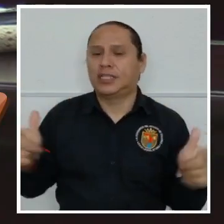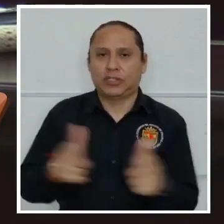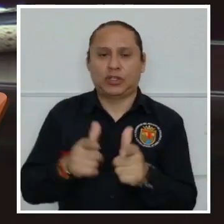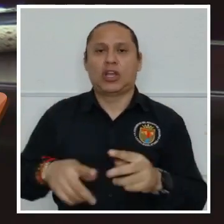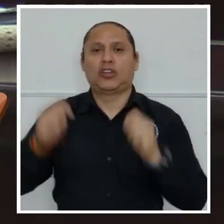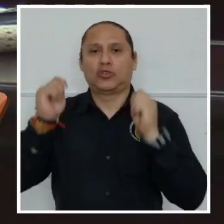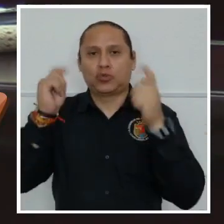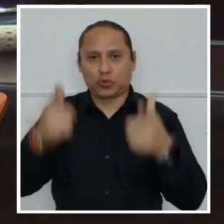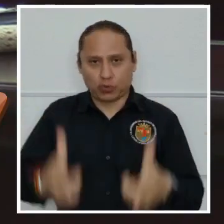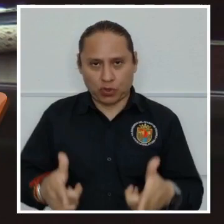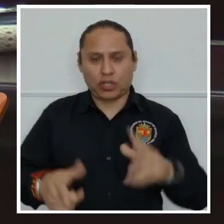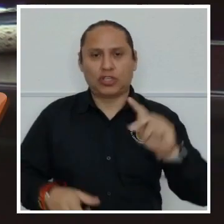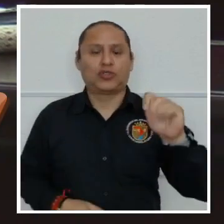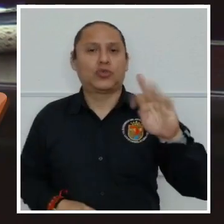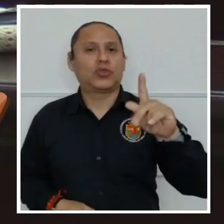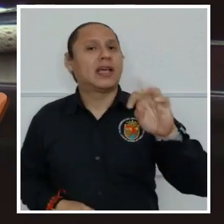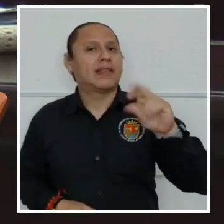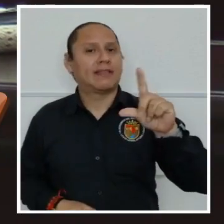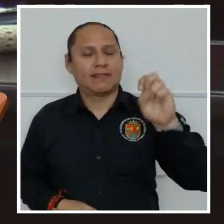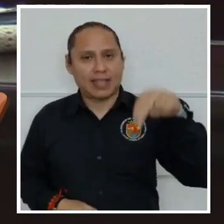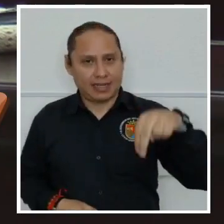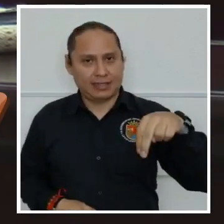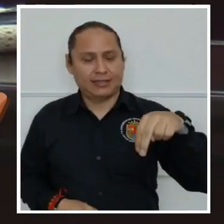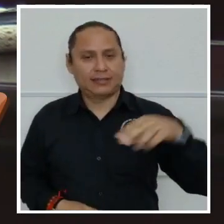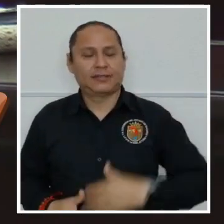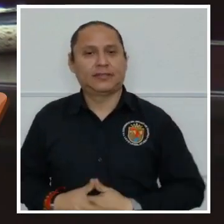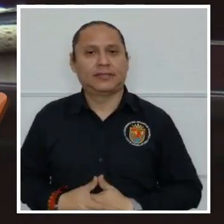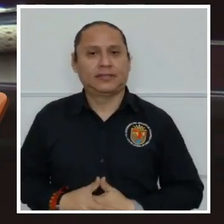Tuxtla Gutiérrez, Tuzantán,